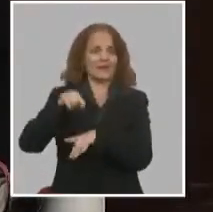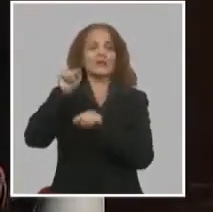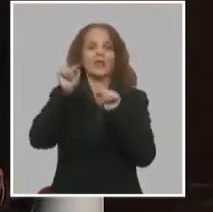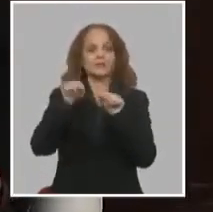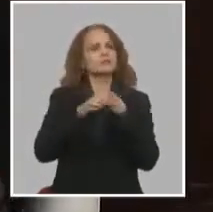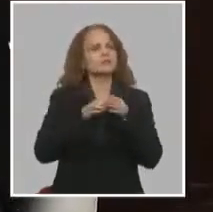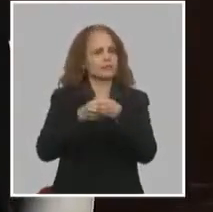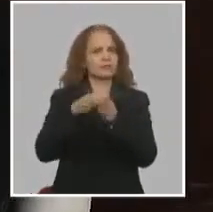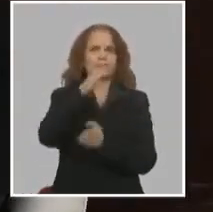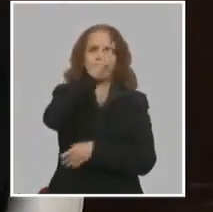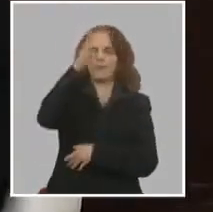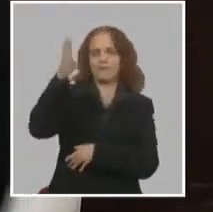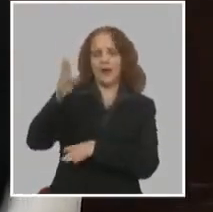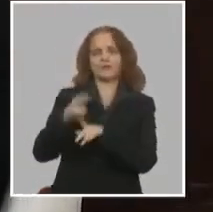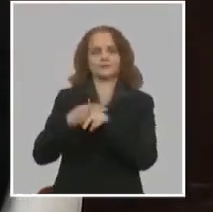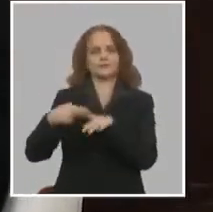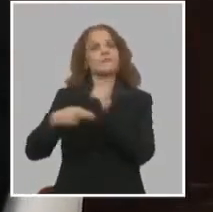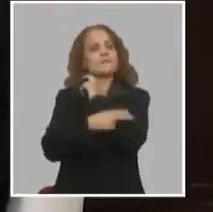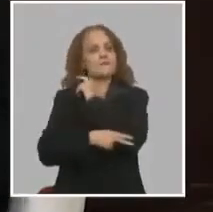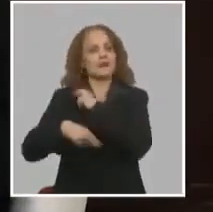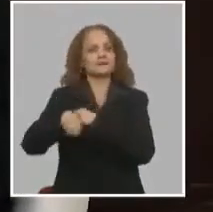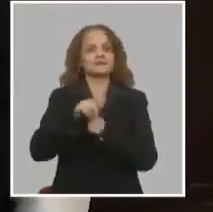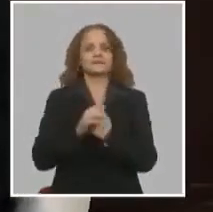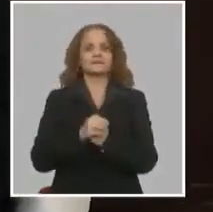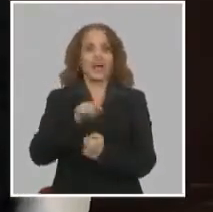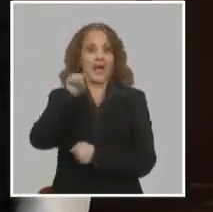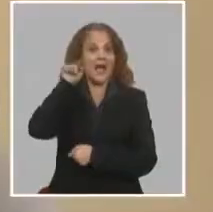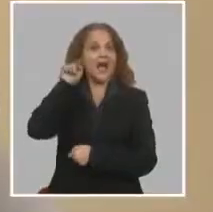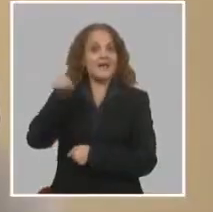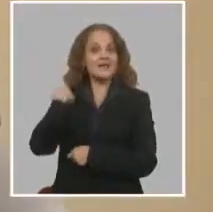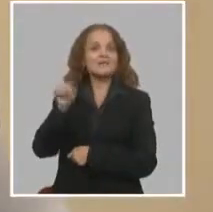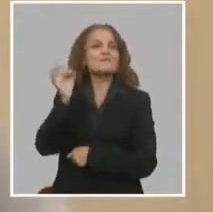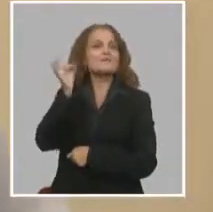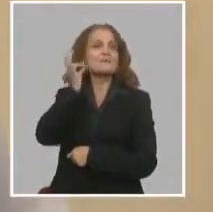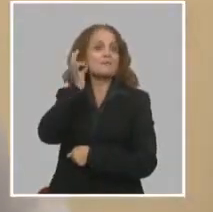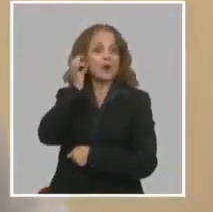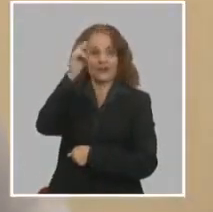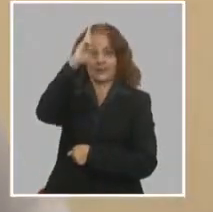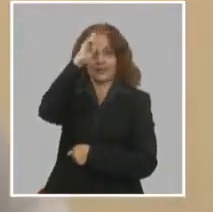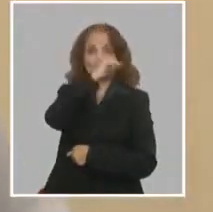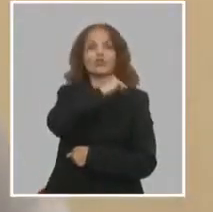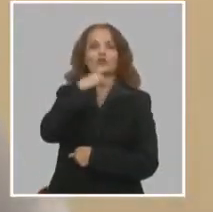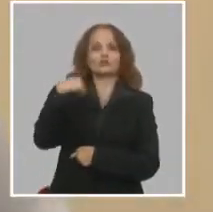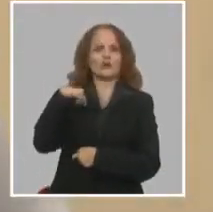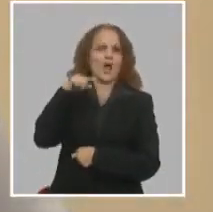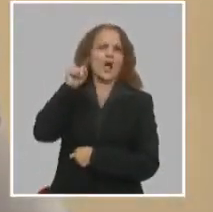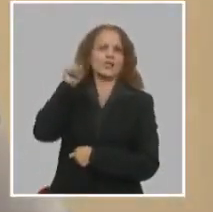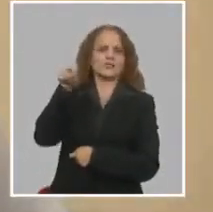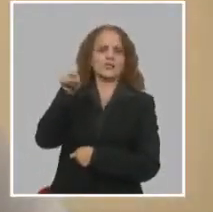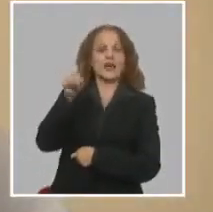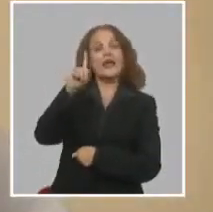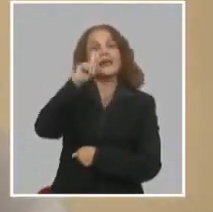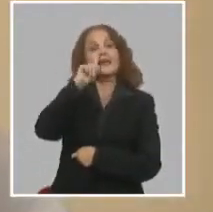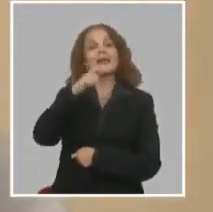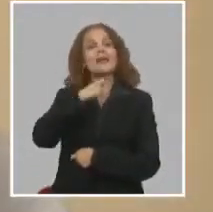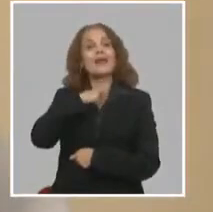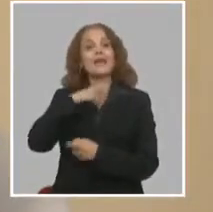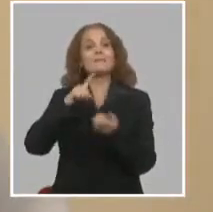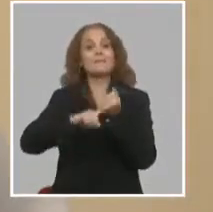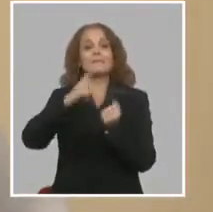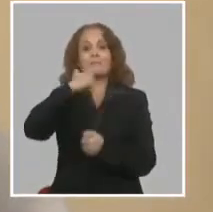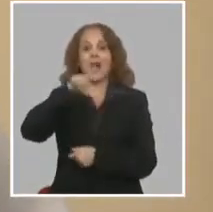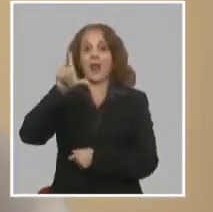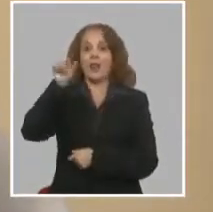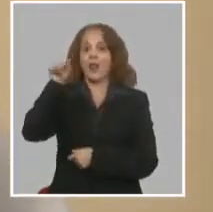ellas, pues estuvo la doctora Marcy, en Nepal precisamente, allá bien en la altura del Himalaya, del otro lado